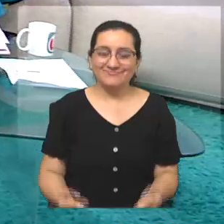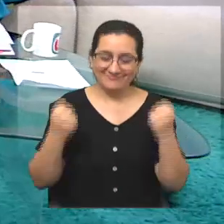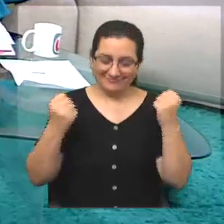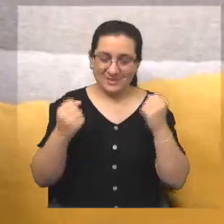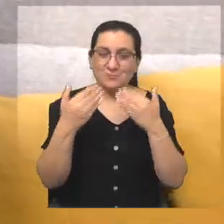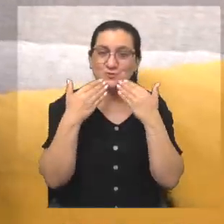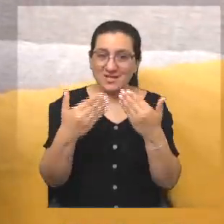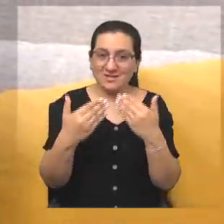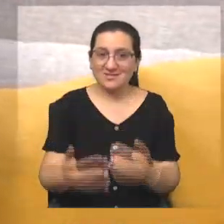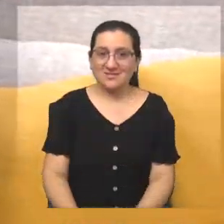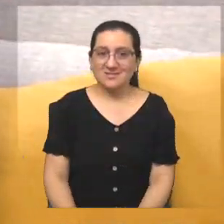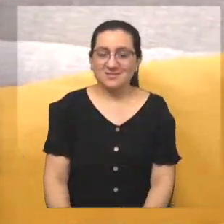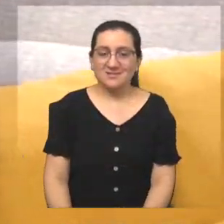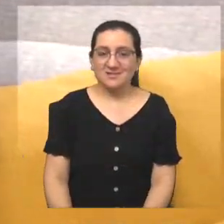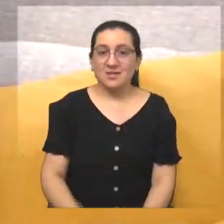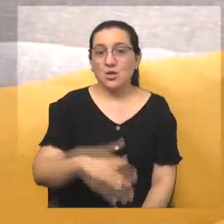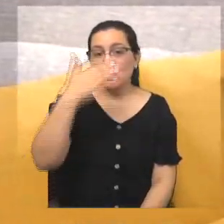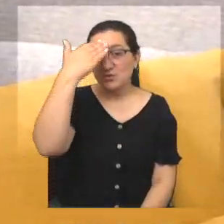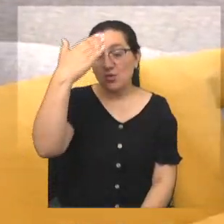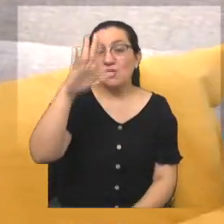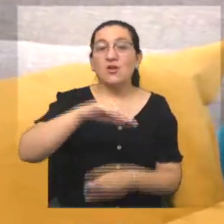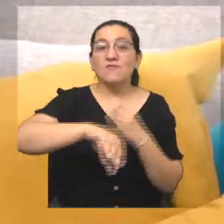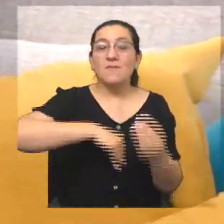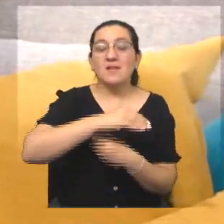Muchas gracias y, bueno, nada, de vuelta el saludo a toda la